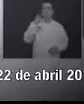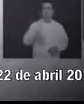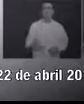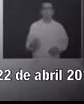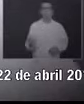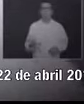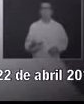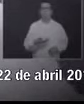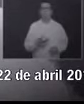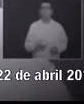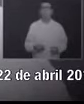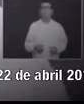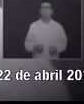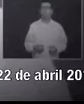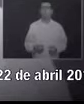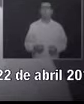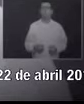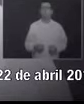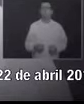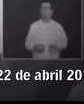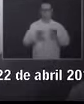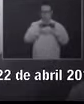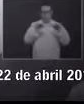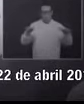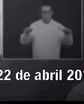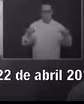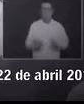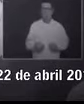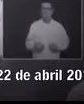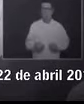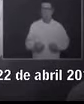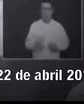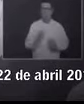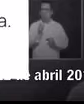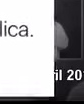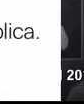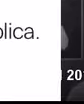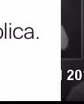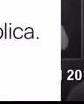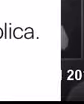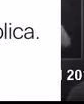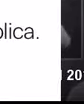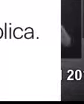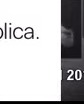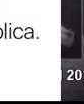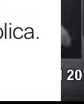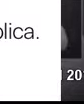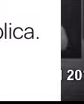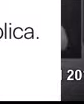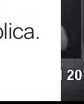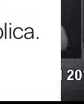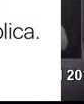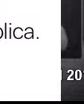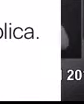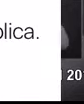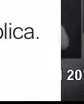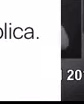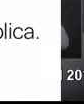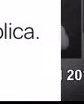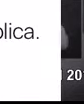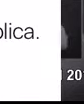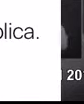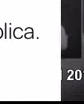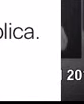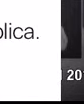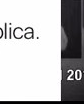¿Qué estamos haciendo en materia de violencia? Estamos estabilizando, empezando a estabilizar, que ya no continúe